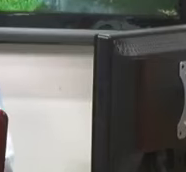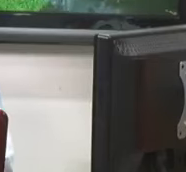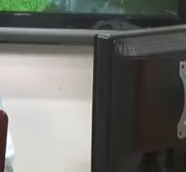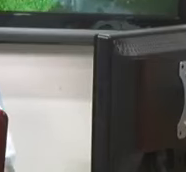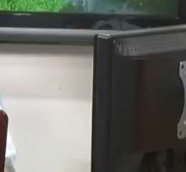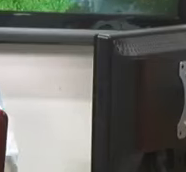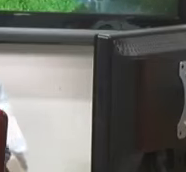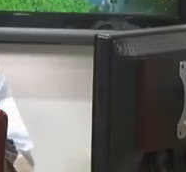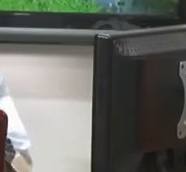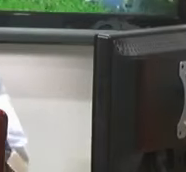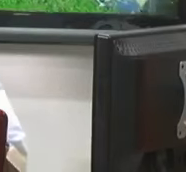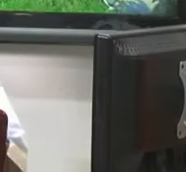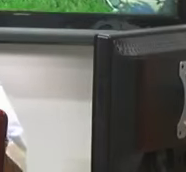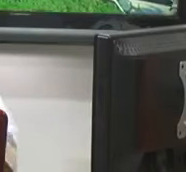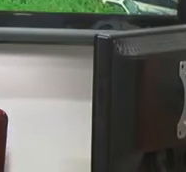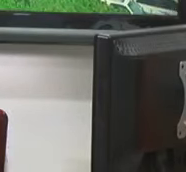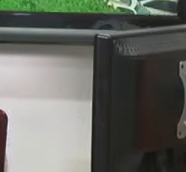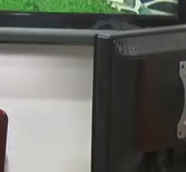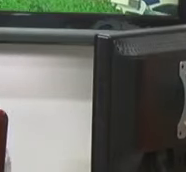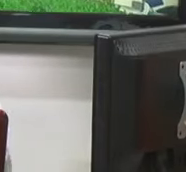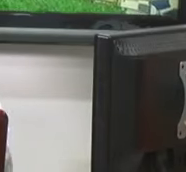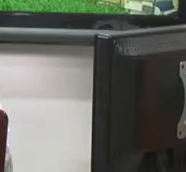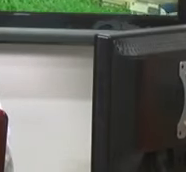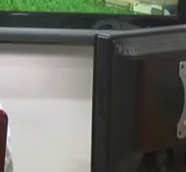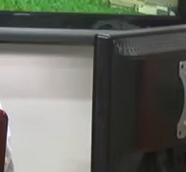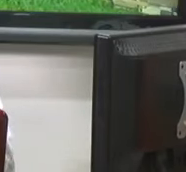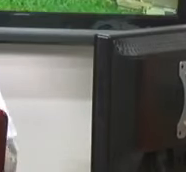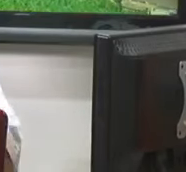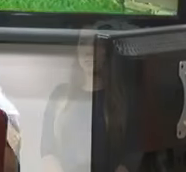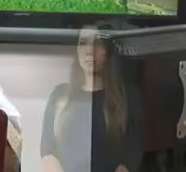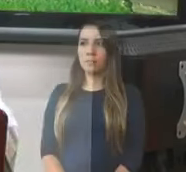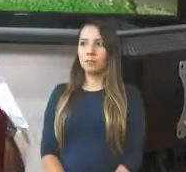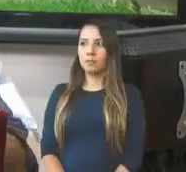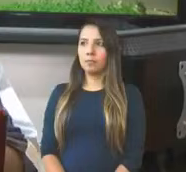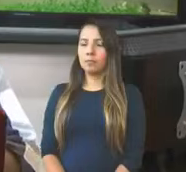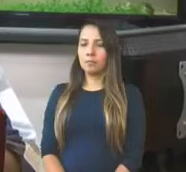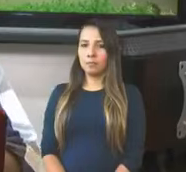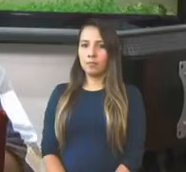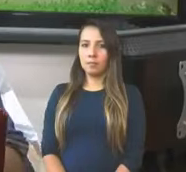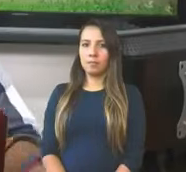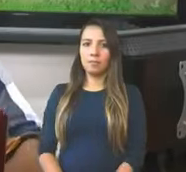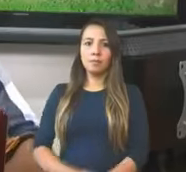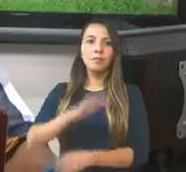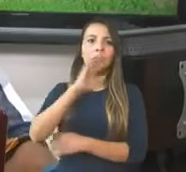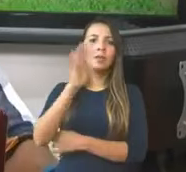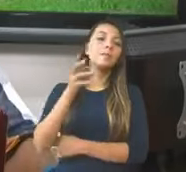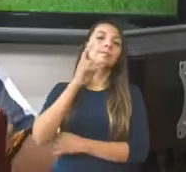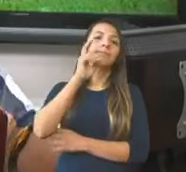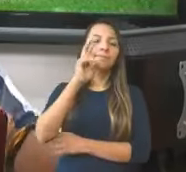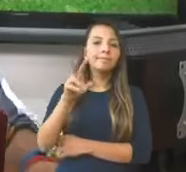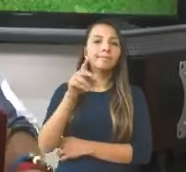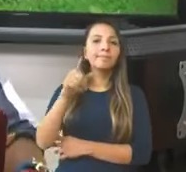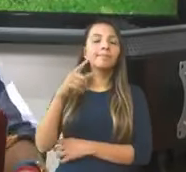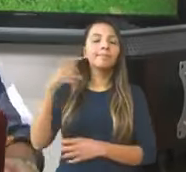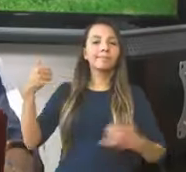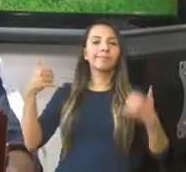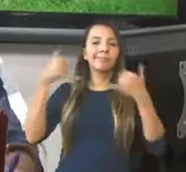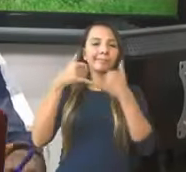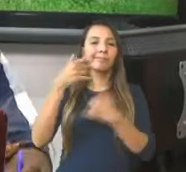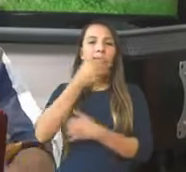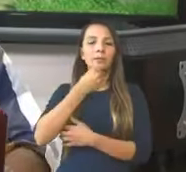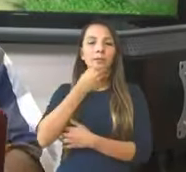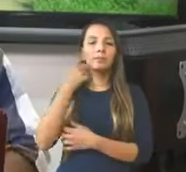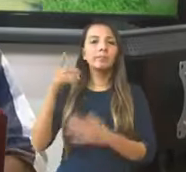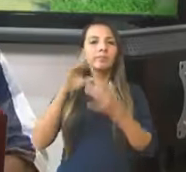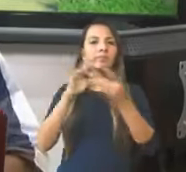de cómo van las finanzas, y es importante porque en ocasiones pues nada más no sabemos en qué o de qué